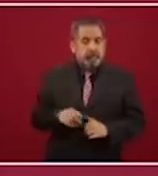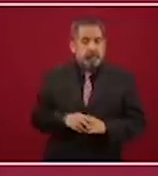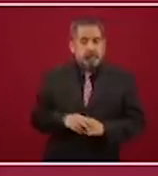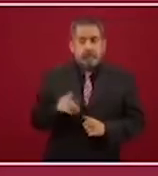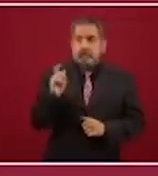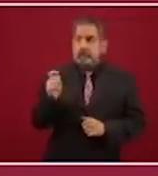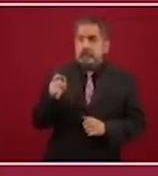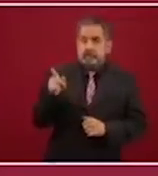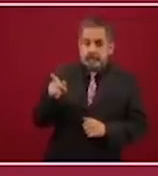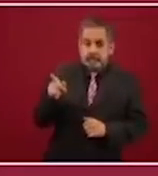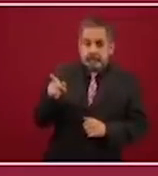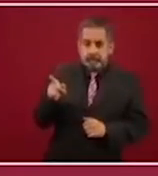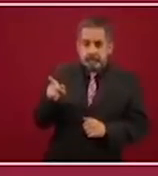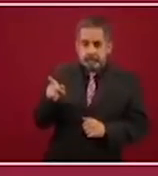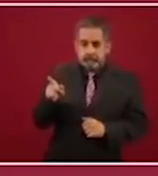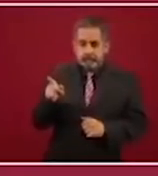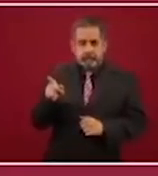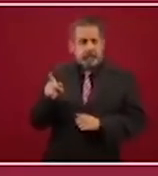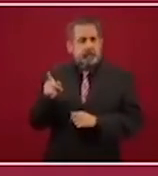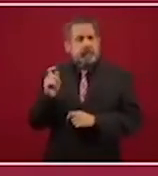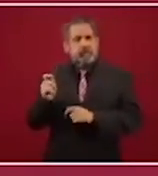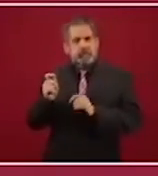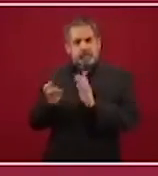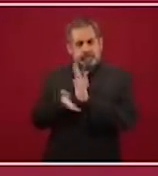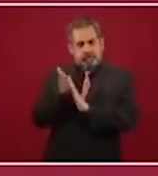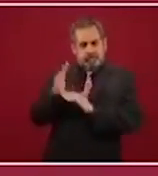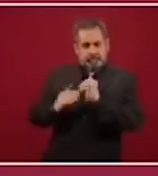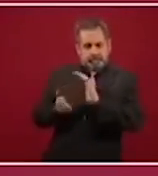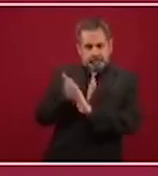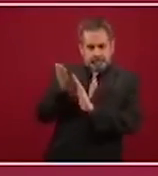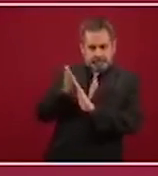solo por la construcción